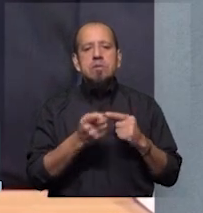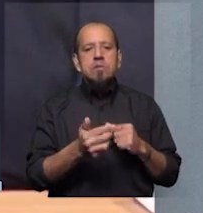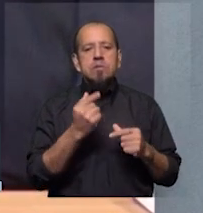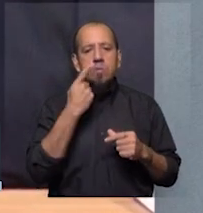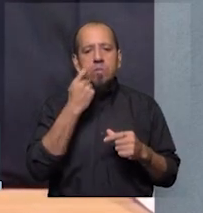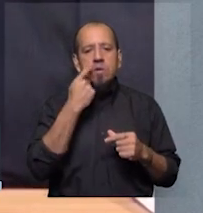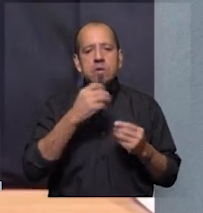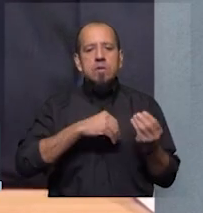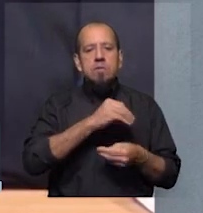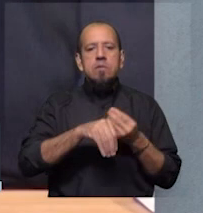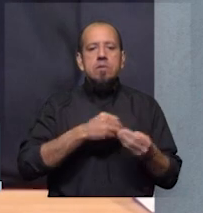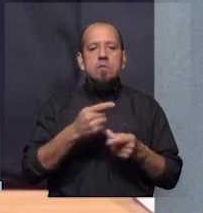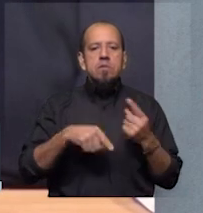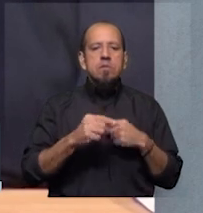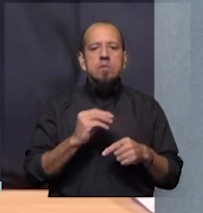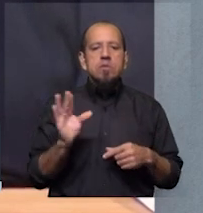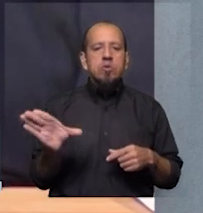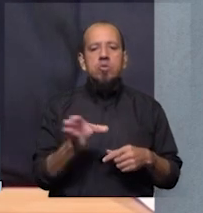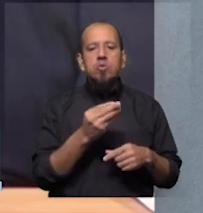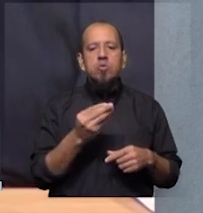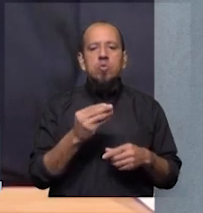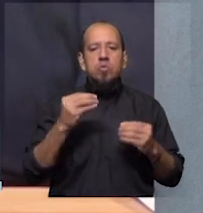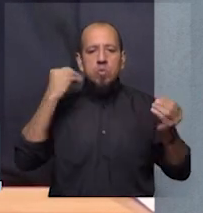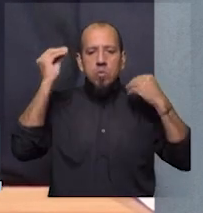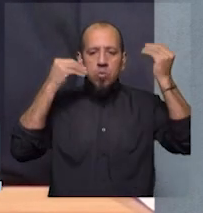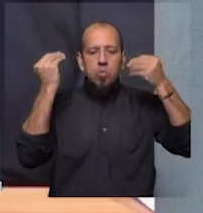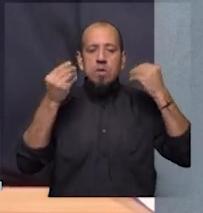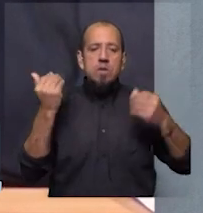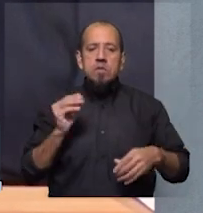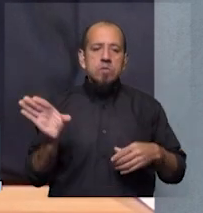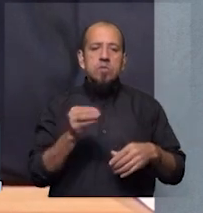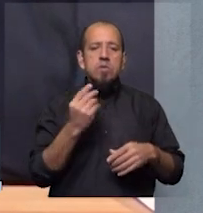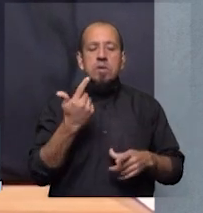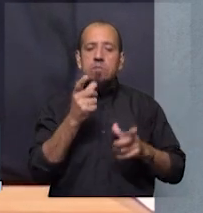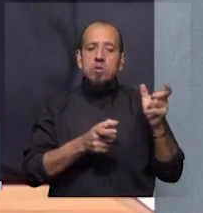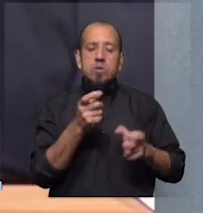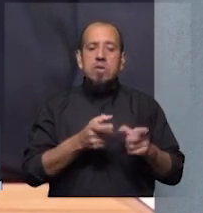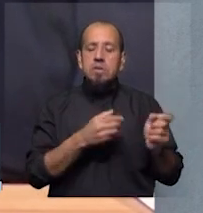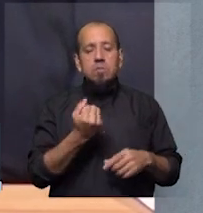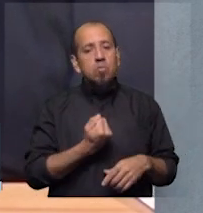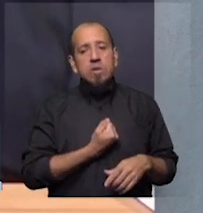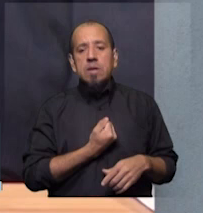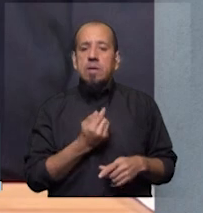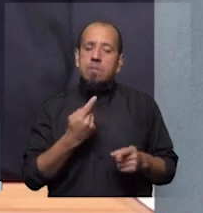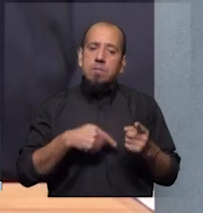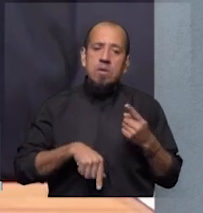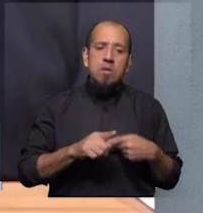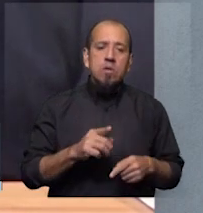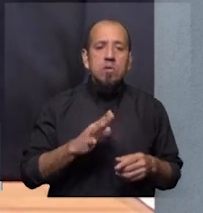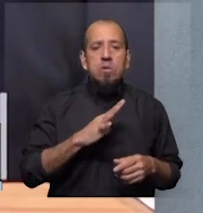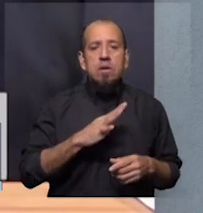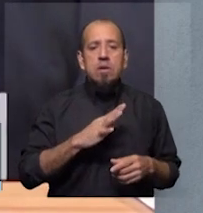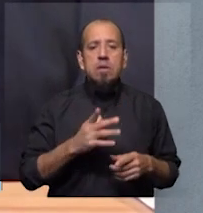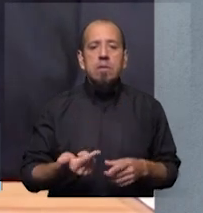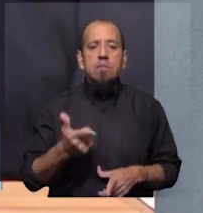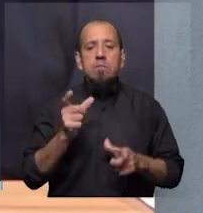de familia Todos los homicidios nos preocupan todos ellos pero en forma especial cuando hay gente